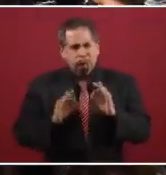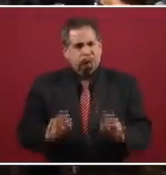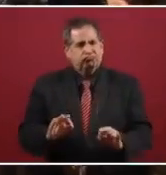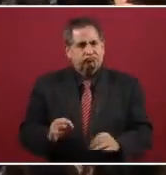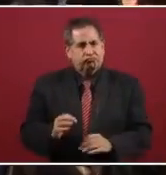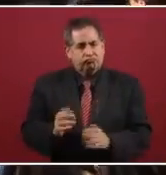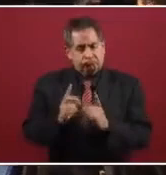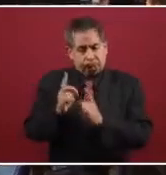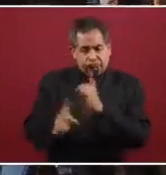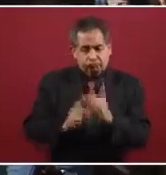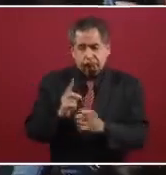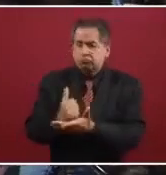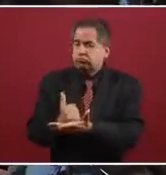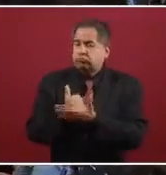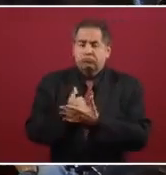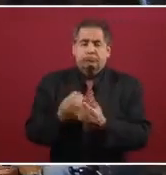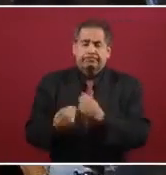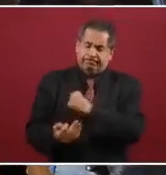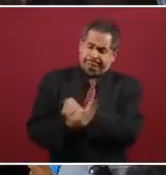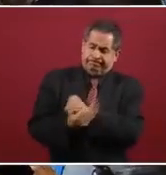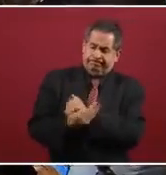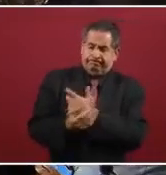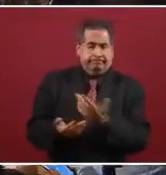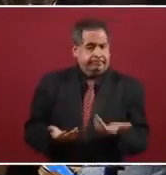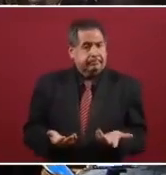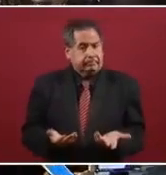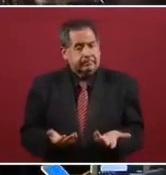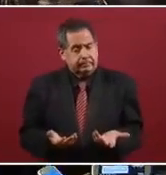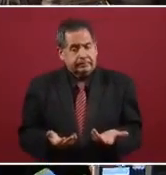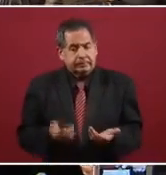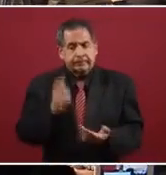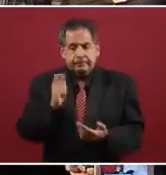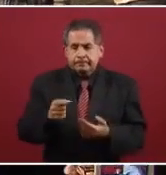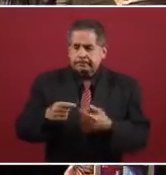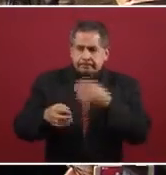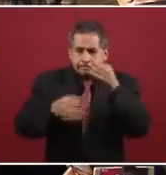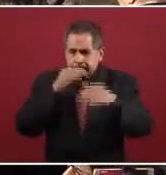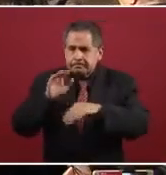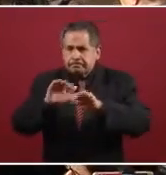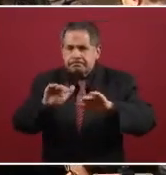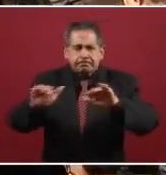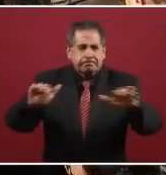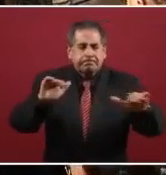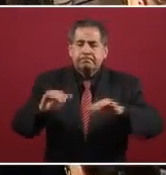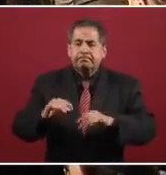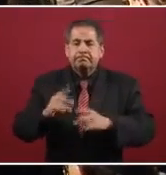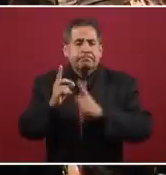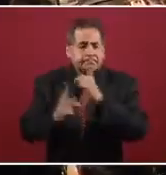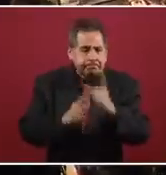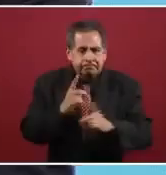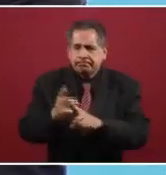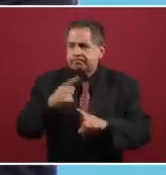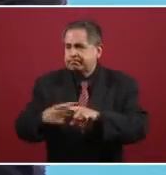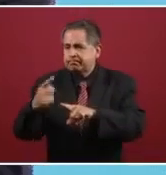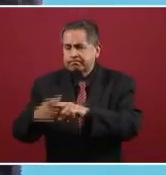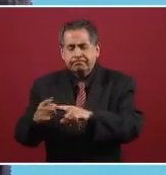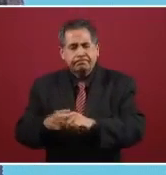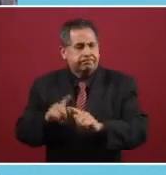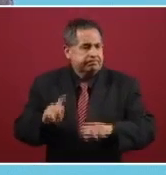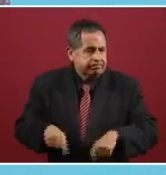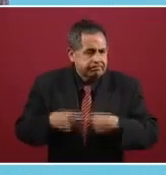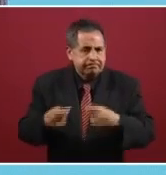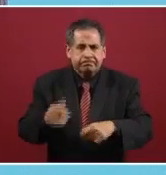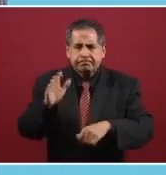Y se están promoviendo todos los deportes amateurs y se dan